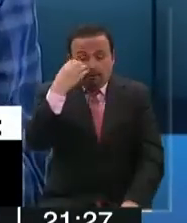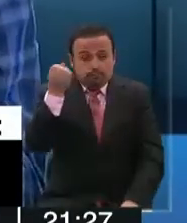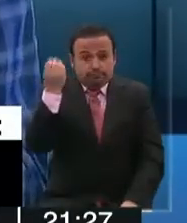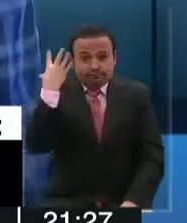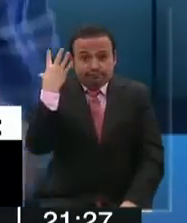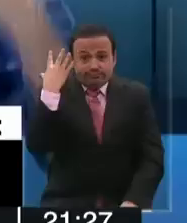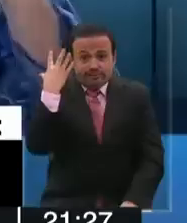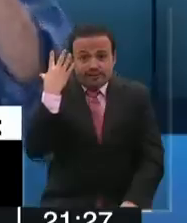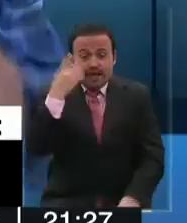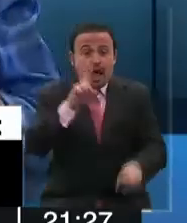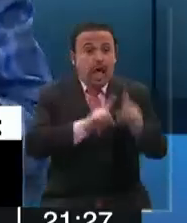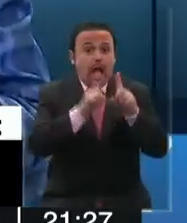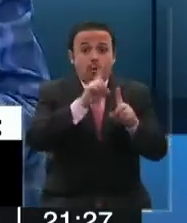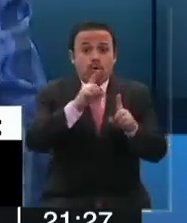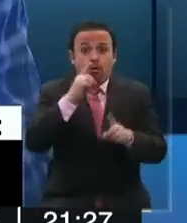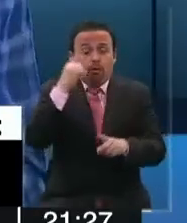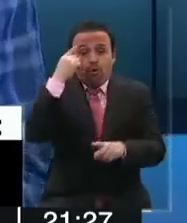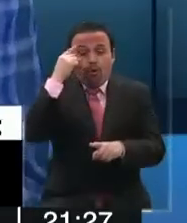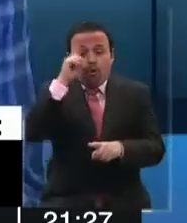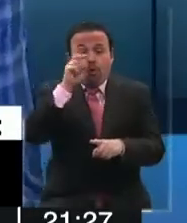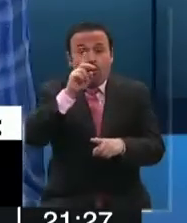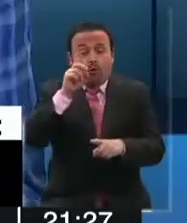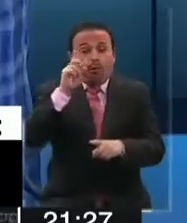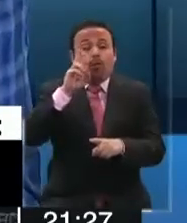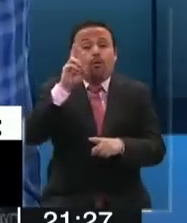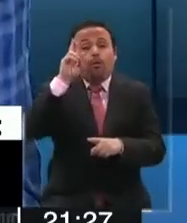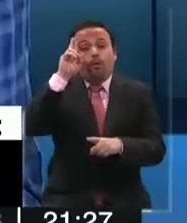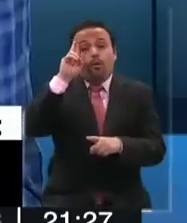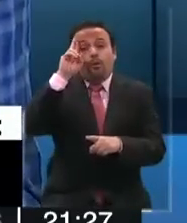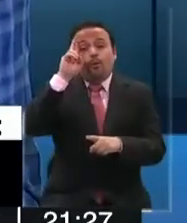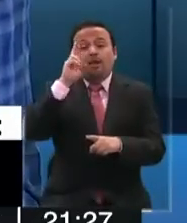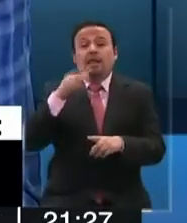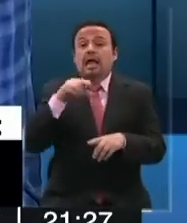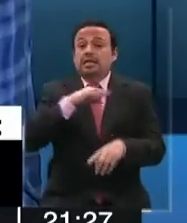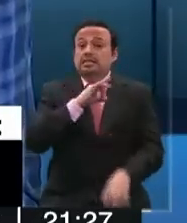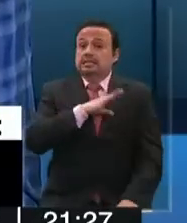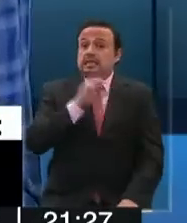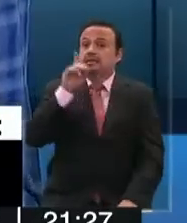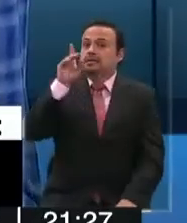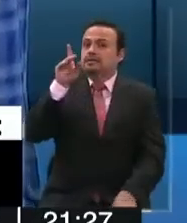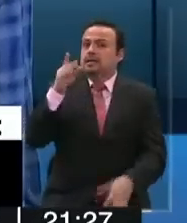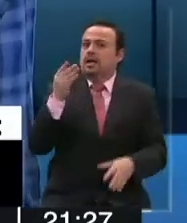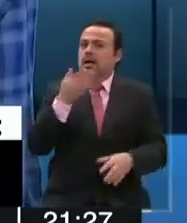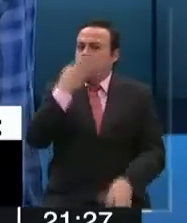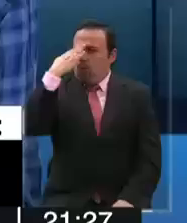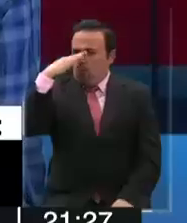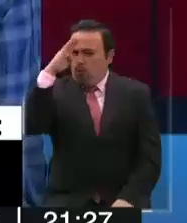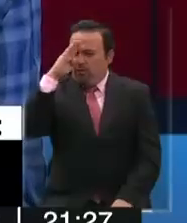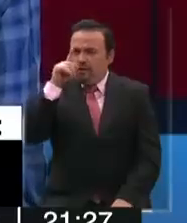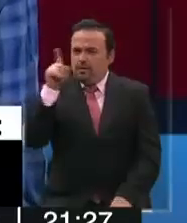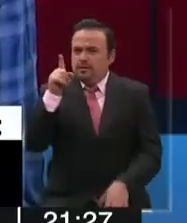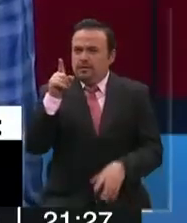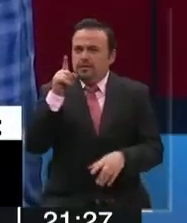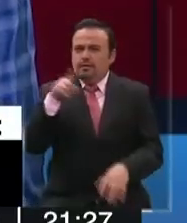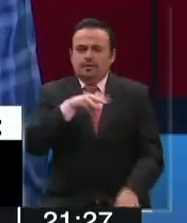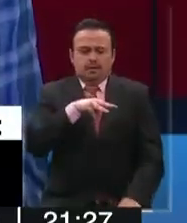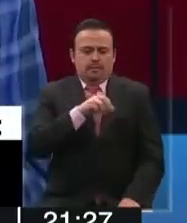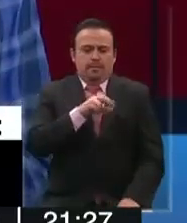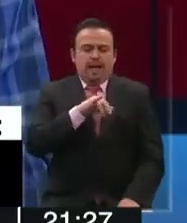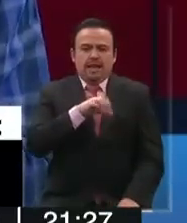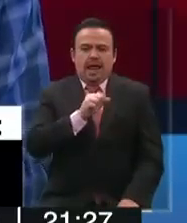ahora que en Chile mismo la práctica que empleó Cuba respecto de Mariana